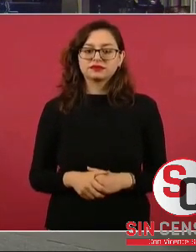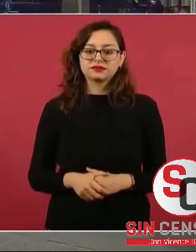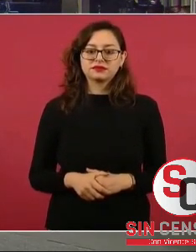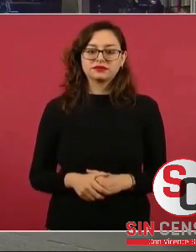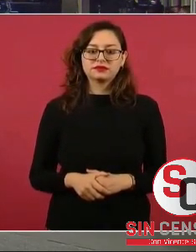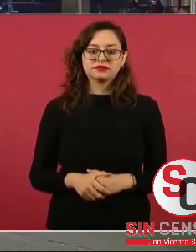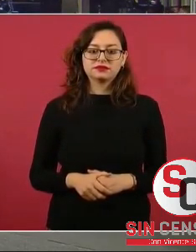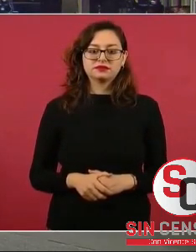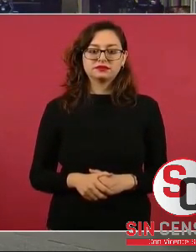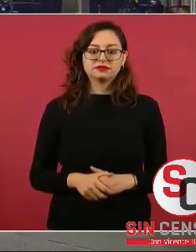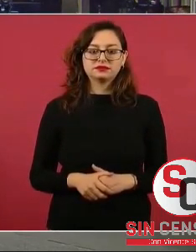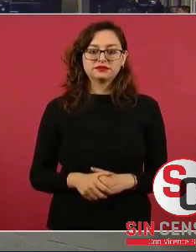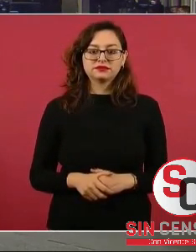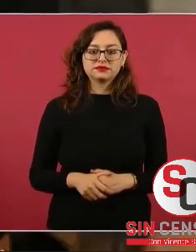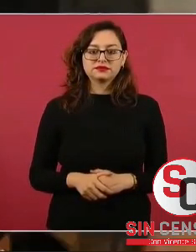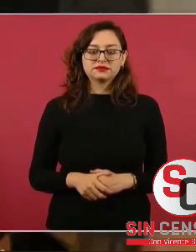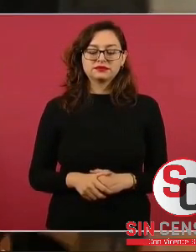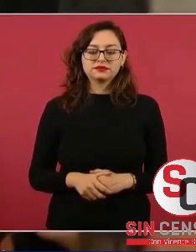hacerle